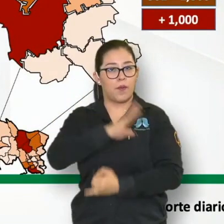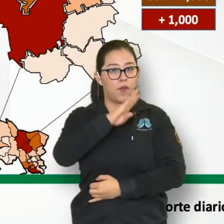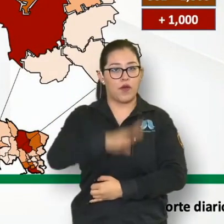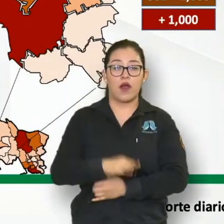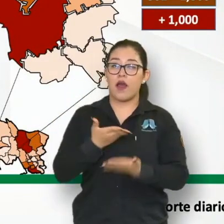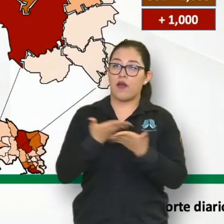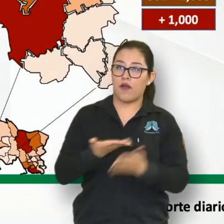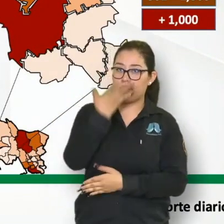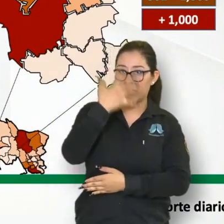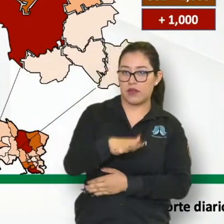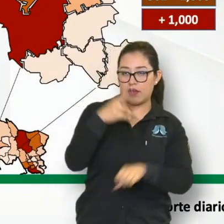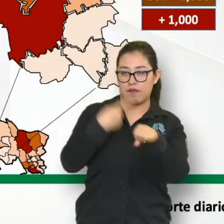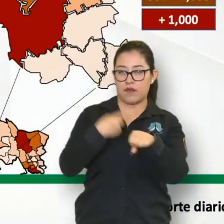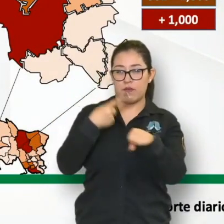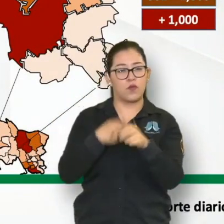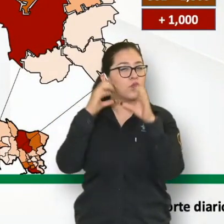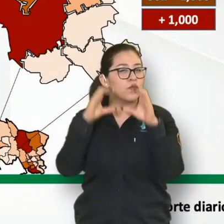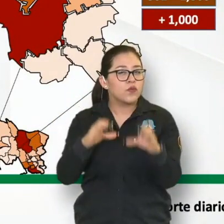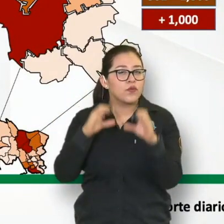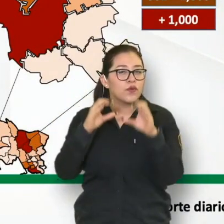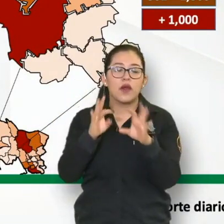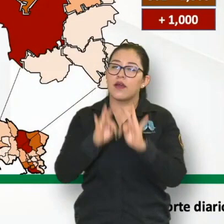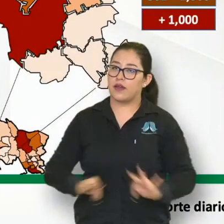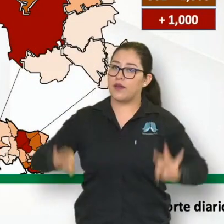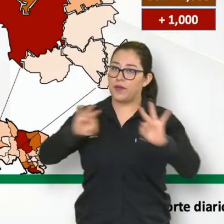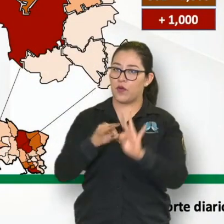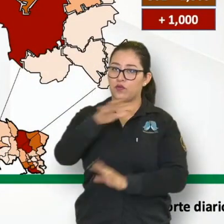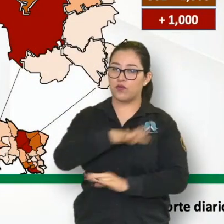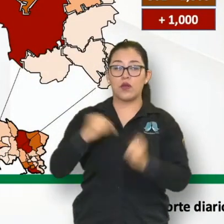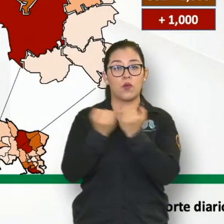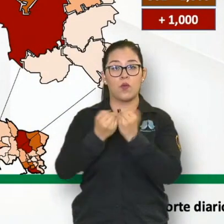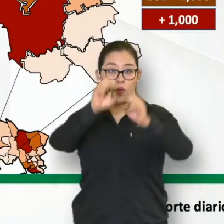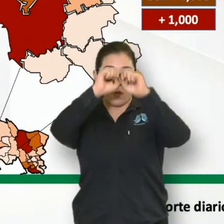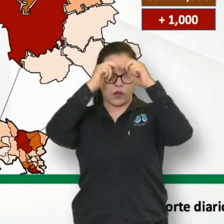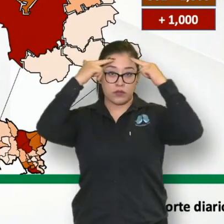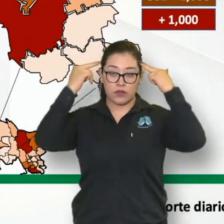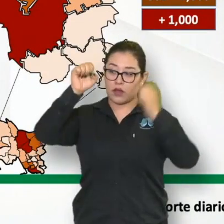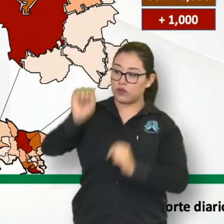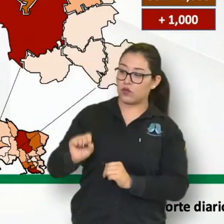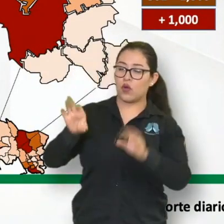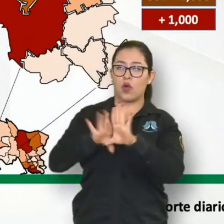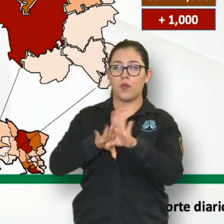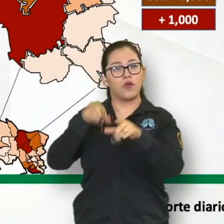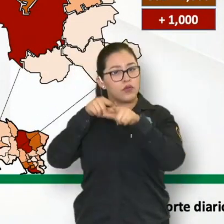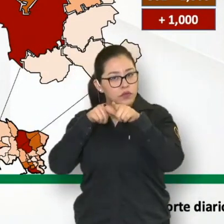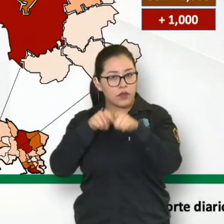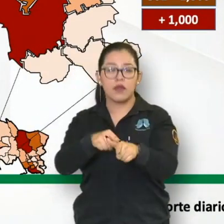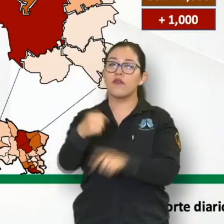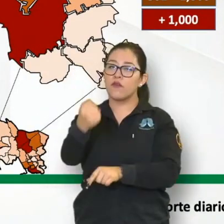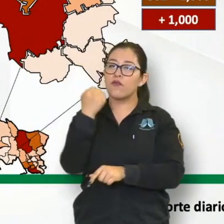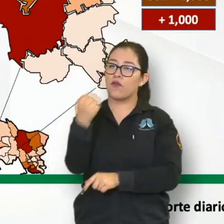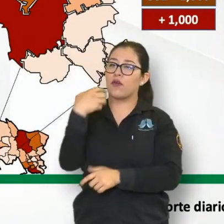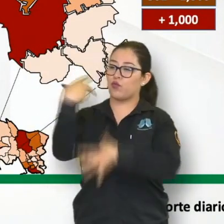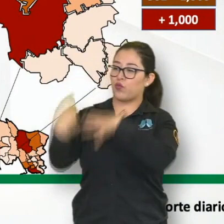en esta ocasión hay que ser muy cuidadosos en esta zona en particular al igual que en la huasteca sur porque estamos viendo que continúan con una intensidad de